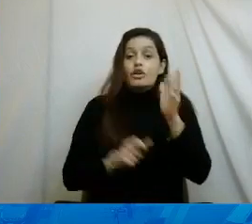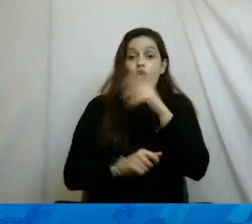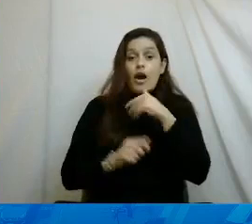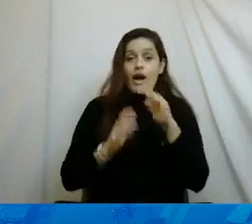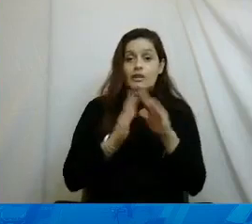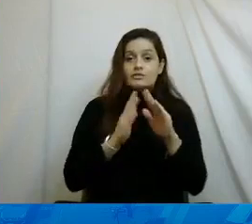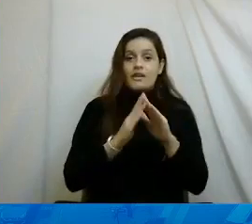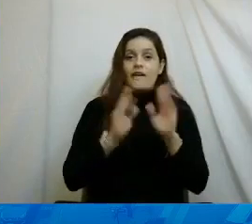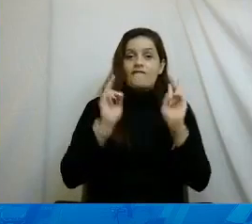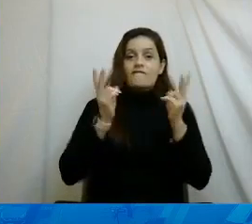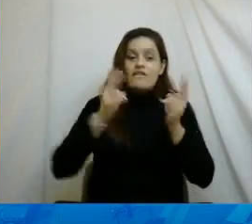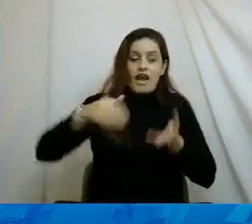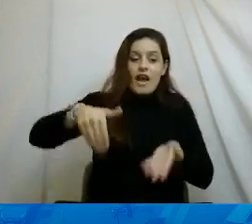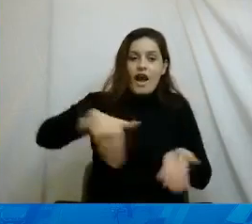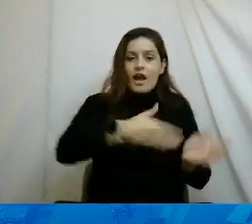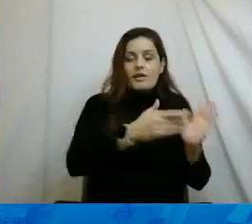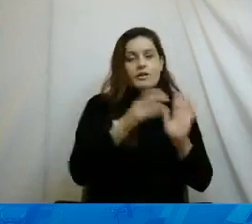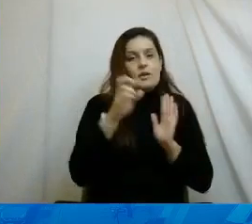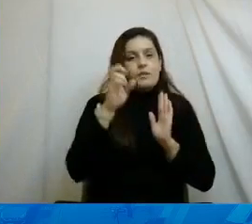mayor razón.